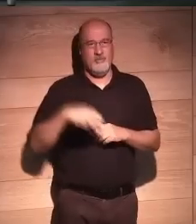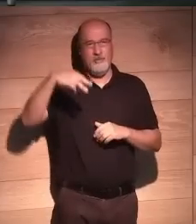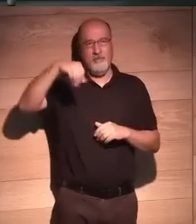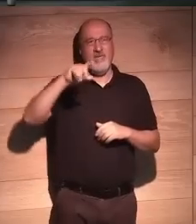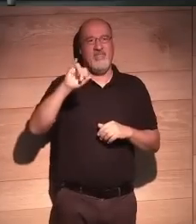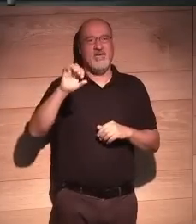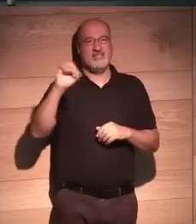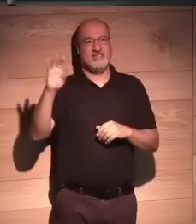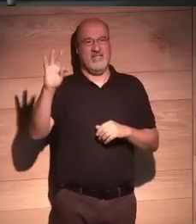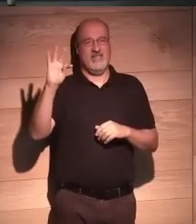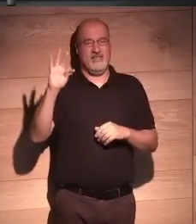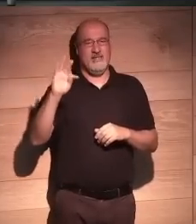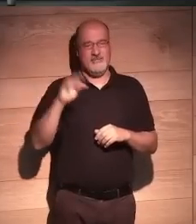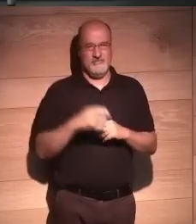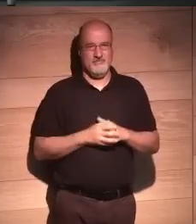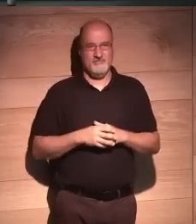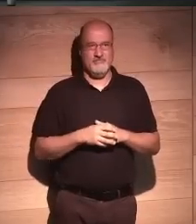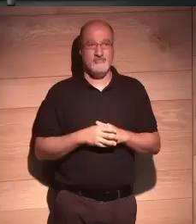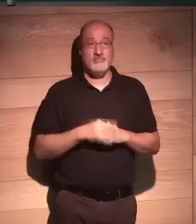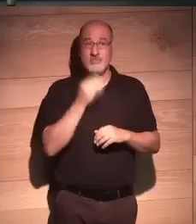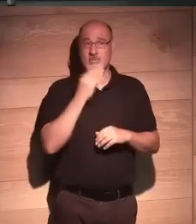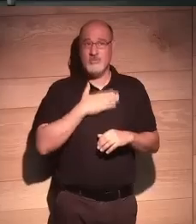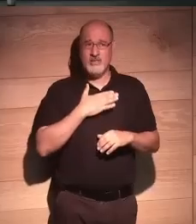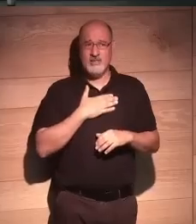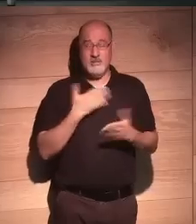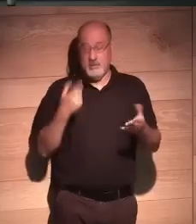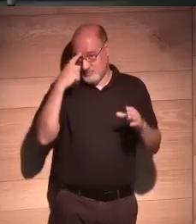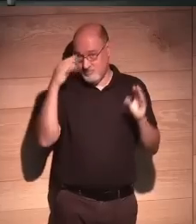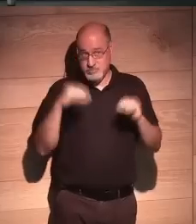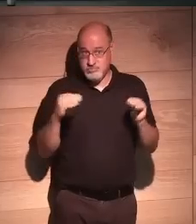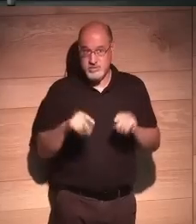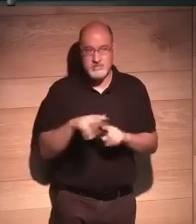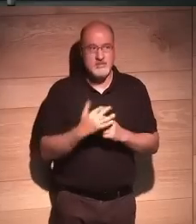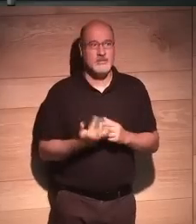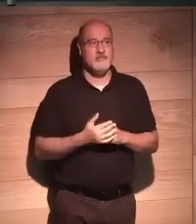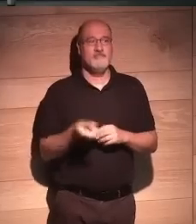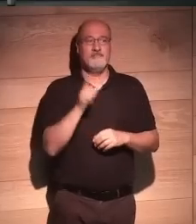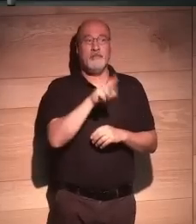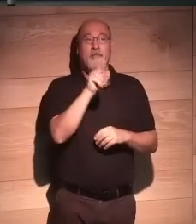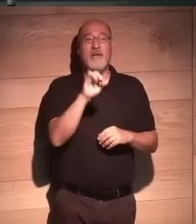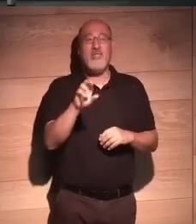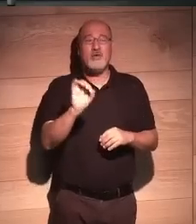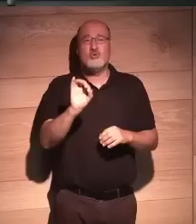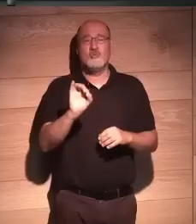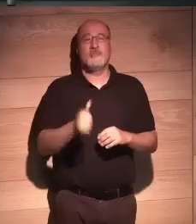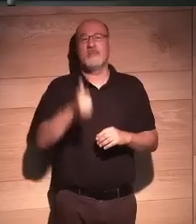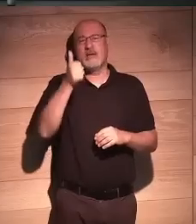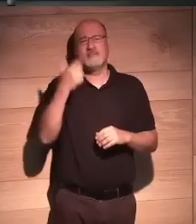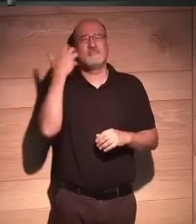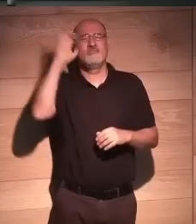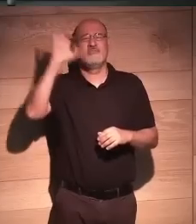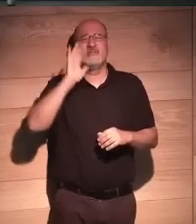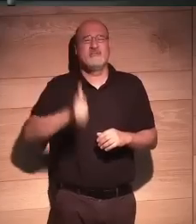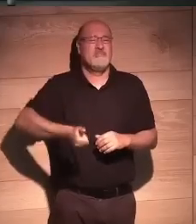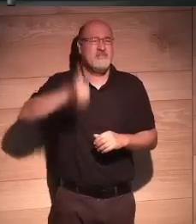sus Fuimos momento. buenos. Pues mira, No puede. eso. Fuimos buenos. Eso creo que es de Pedro. lo más surrealista. ¿Y tú? bueno, yo la más surrealista es